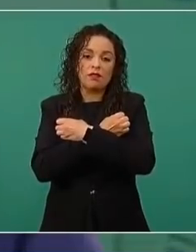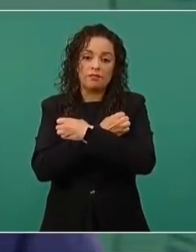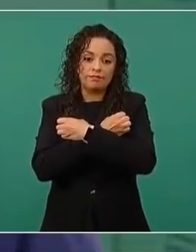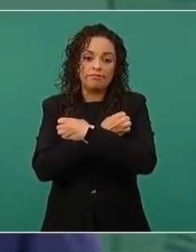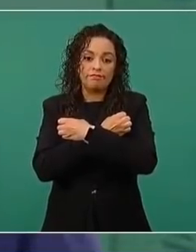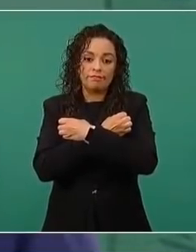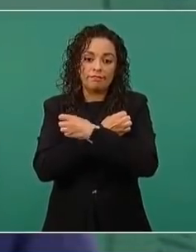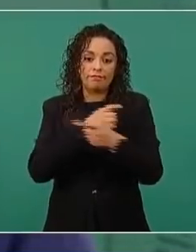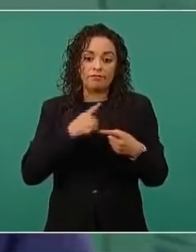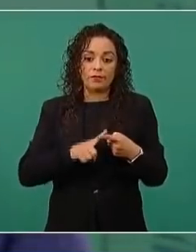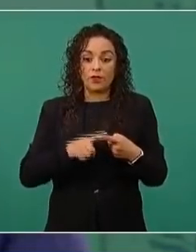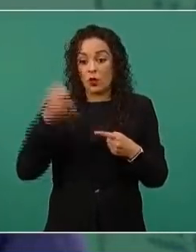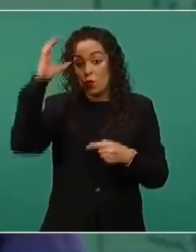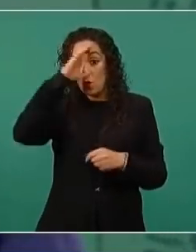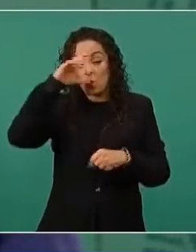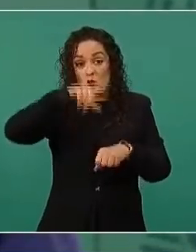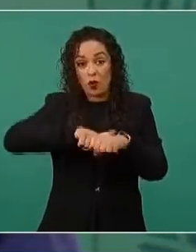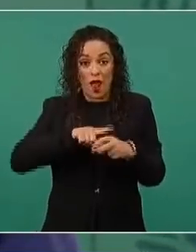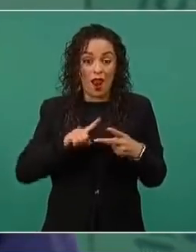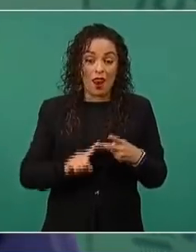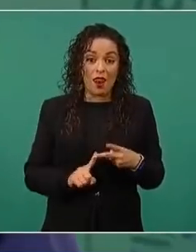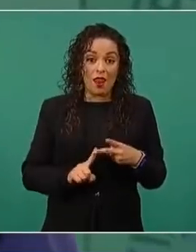lo cultural.